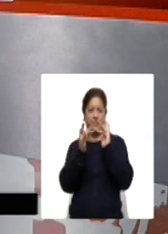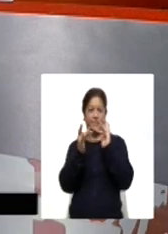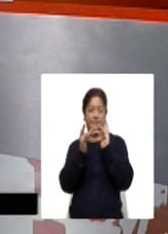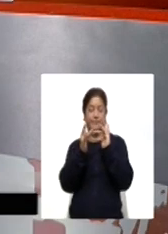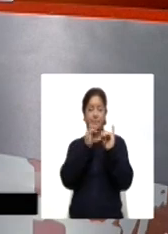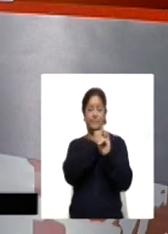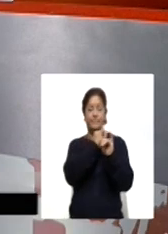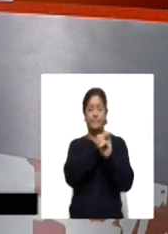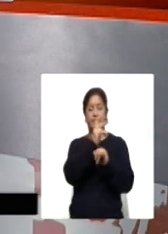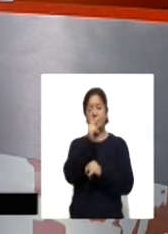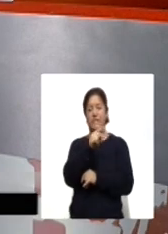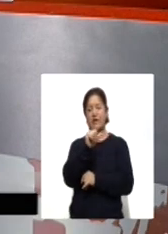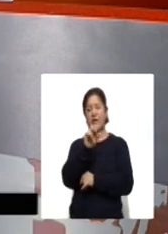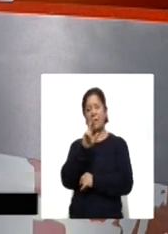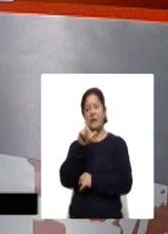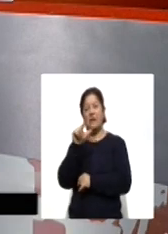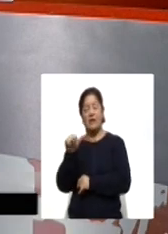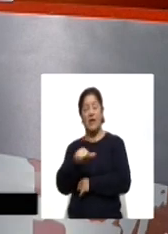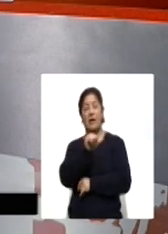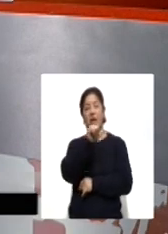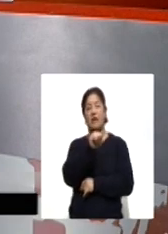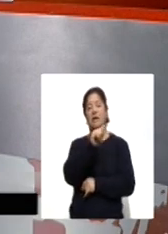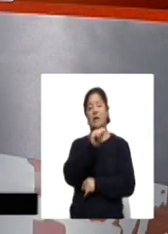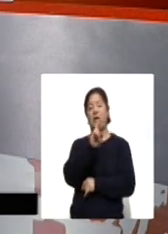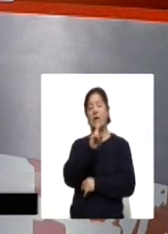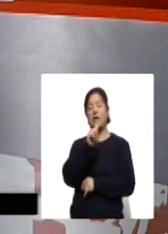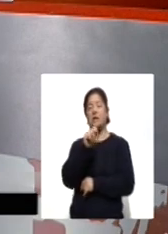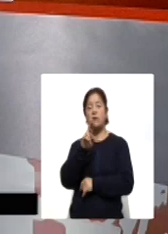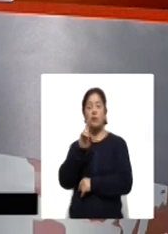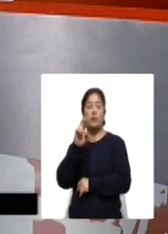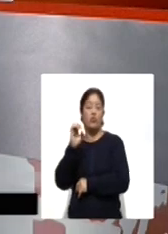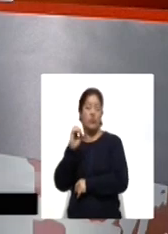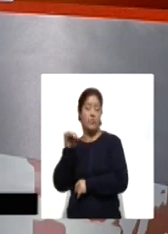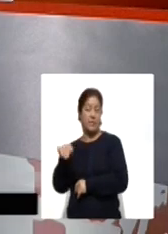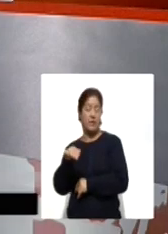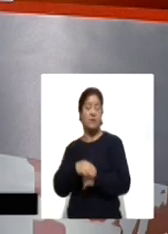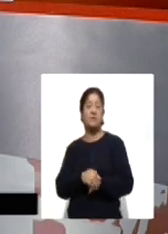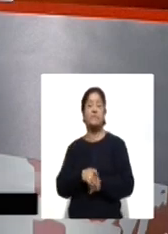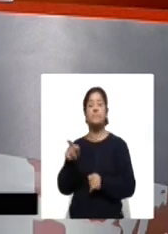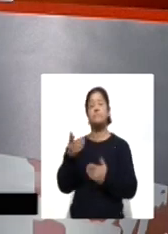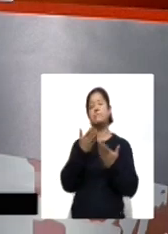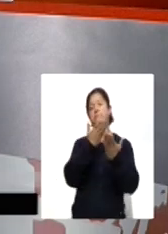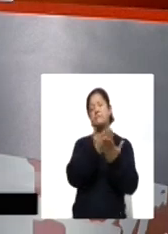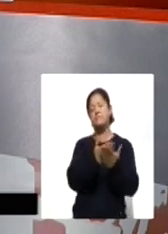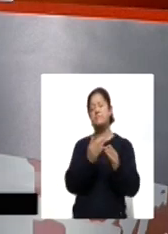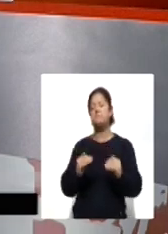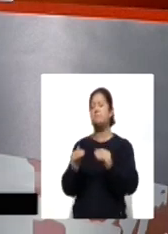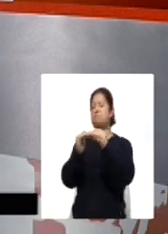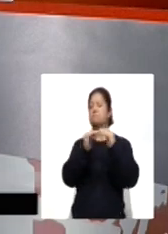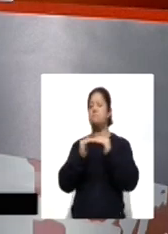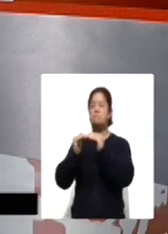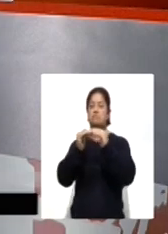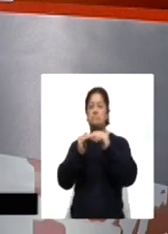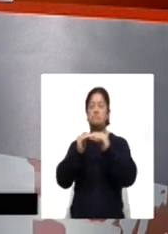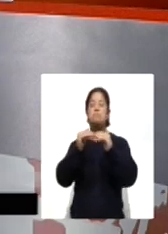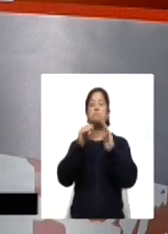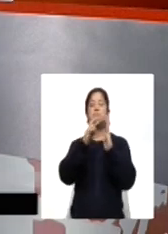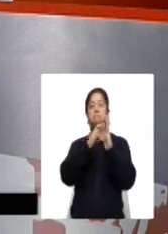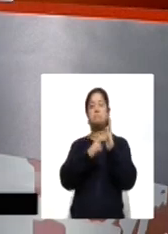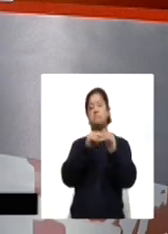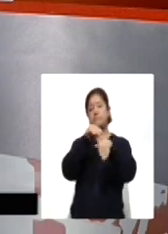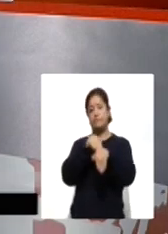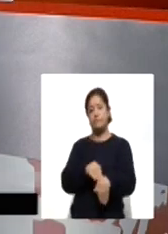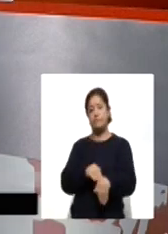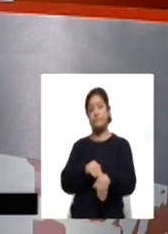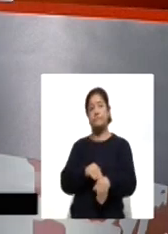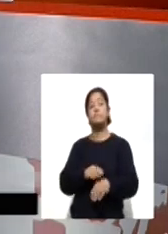sociales. Carla Sójar, también para Arturo Márquez, que pide igualar las medidas. Así es, ya las medidas las